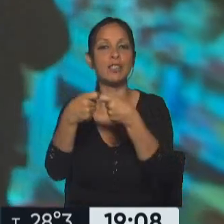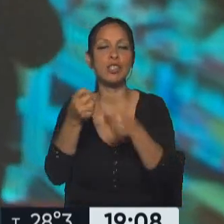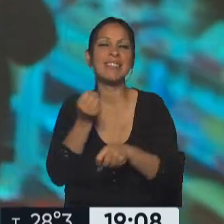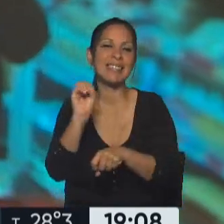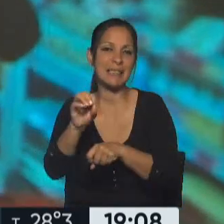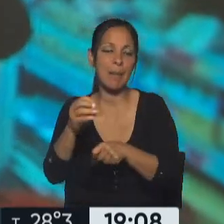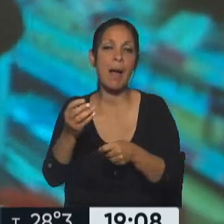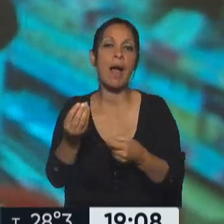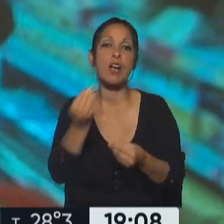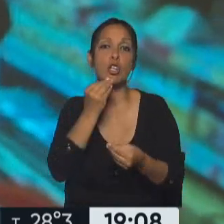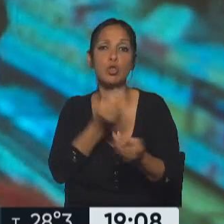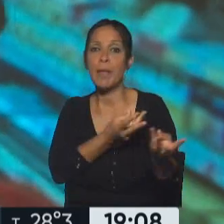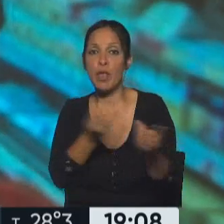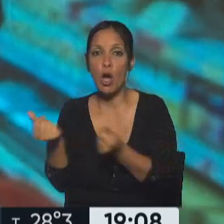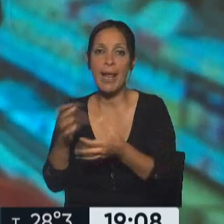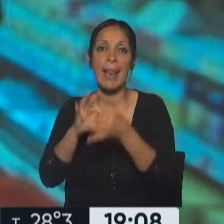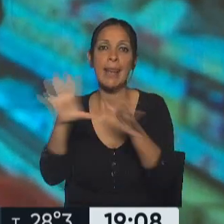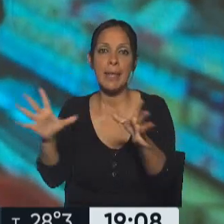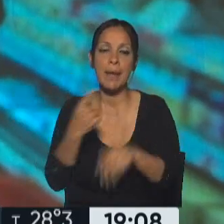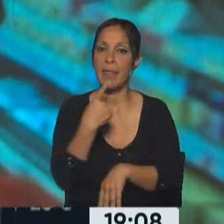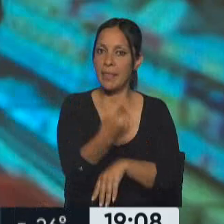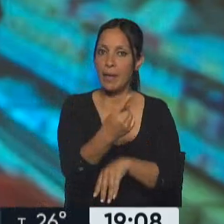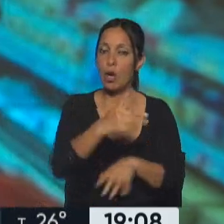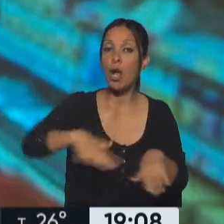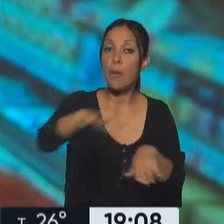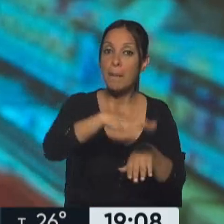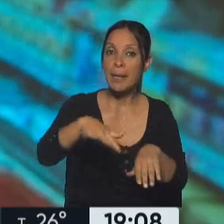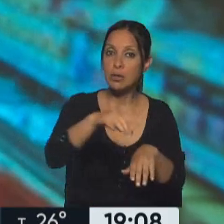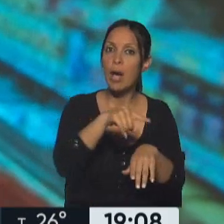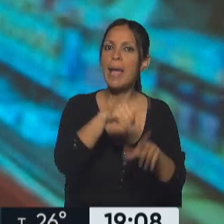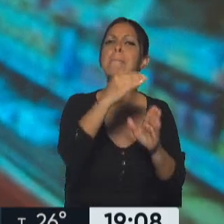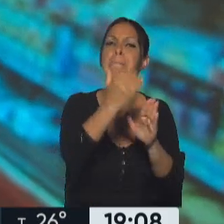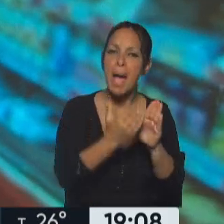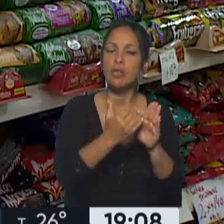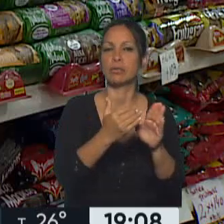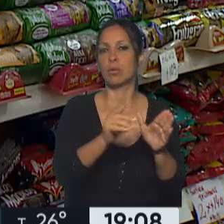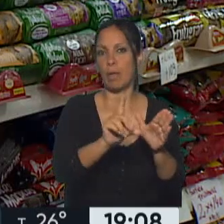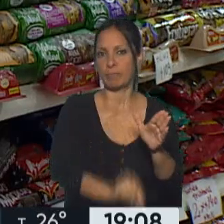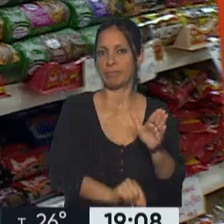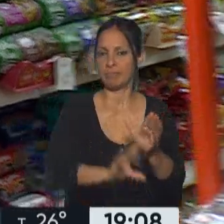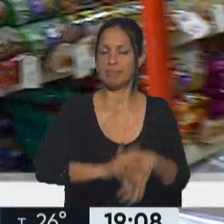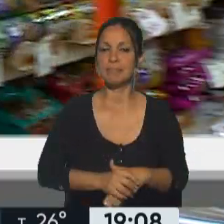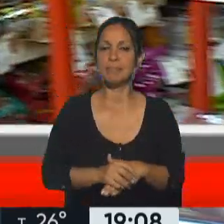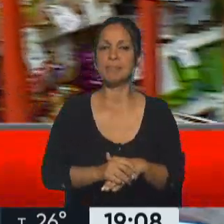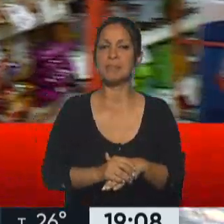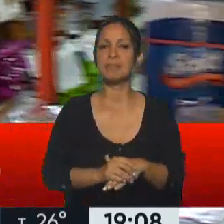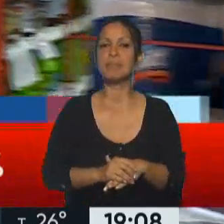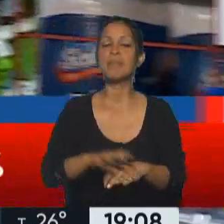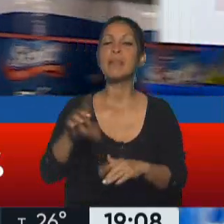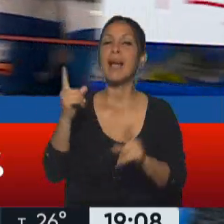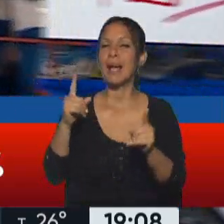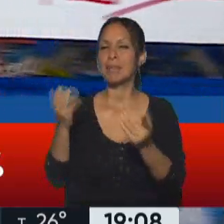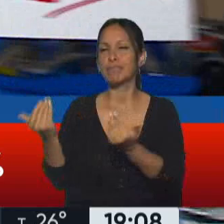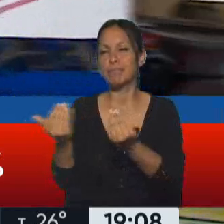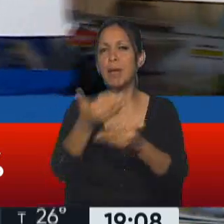dio su palabra y advirtió que en los comercios de barrio los precios son más bajos todavía. Según un relevamiento de la Asociación